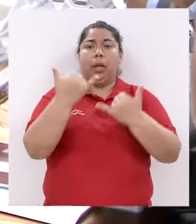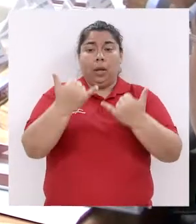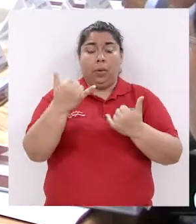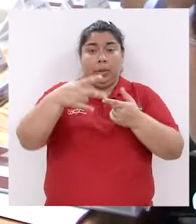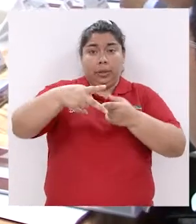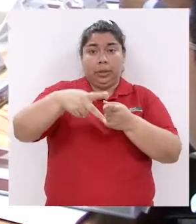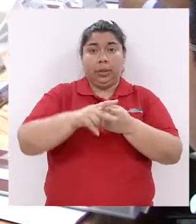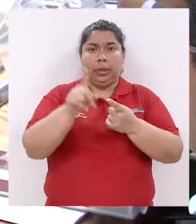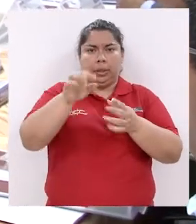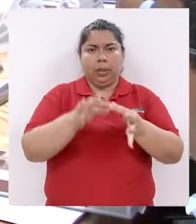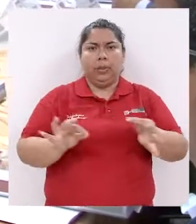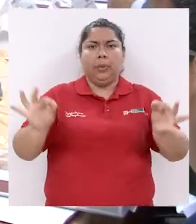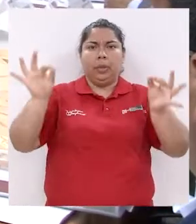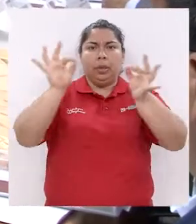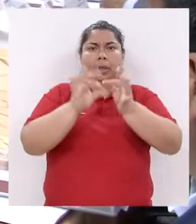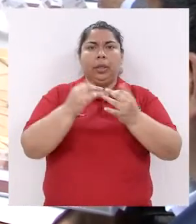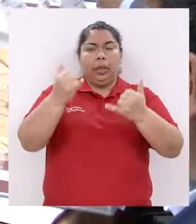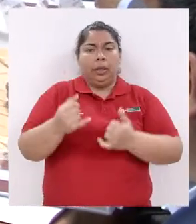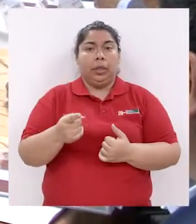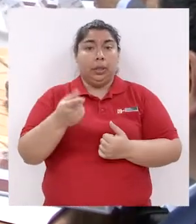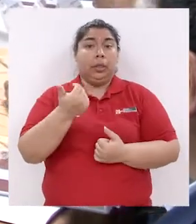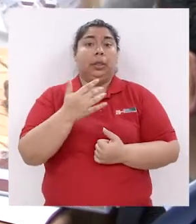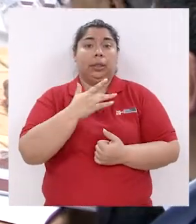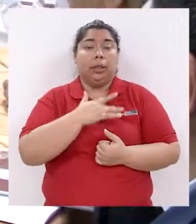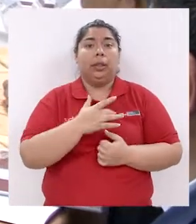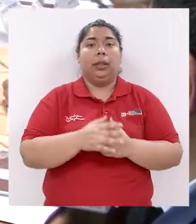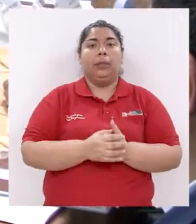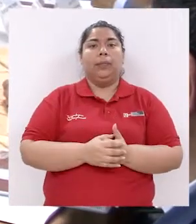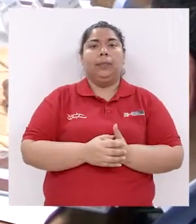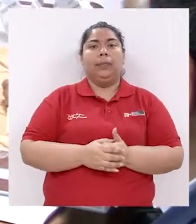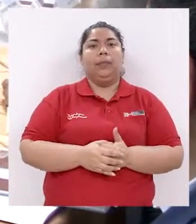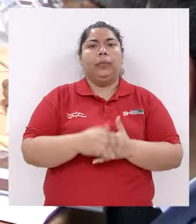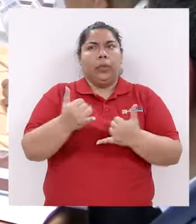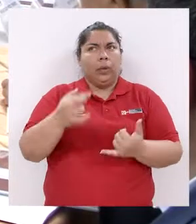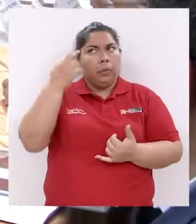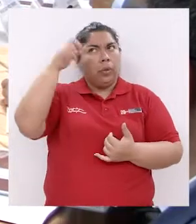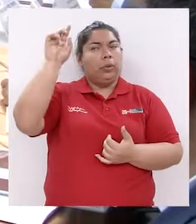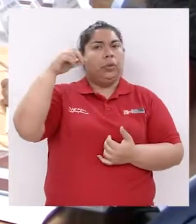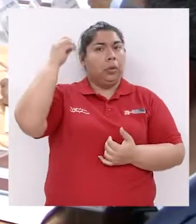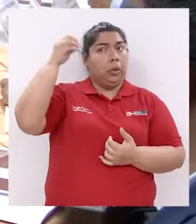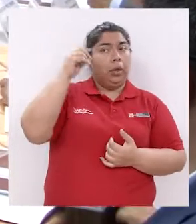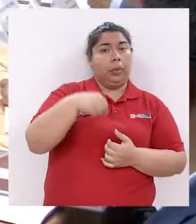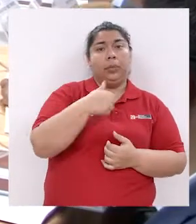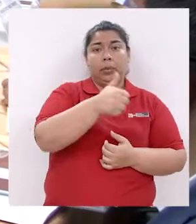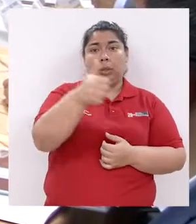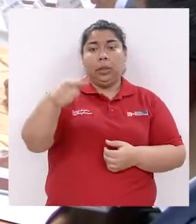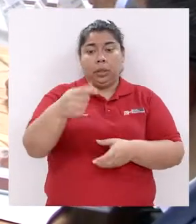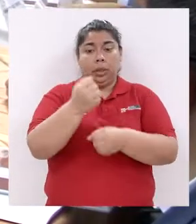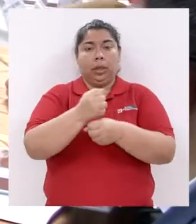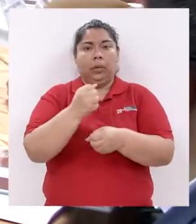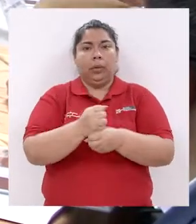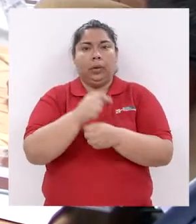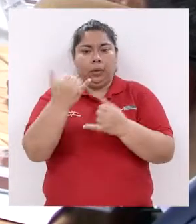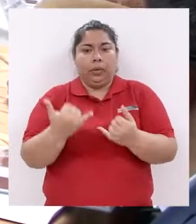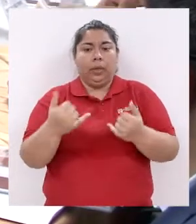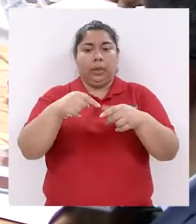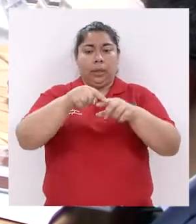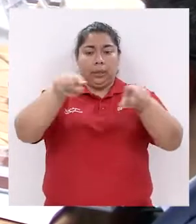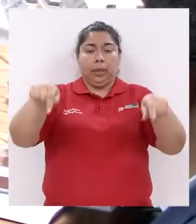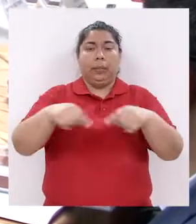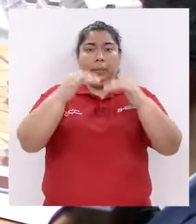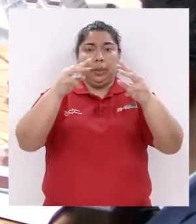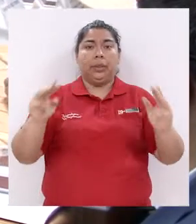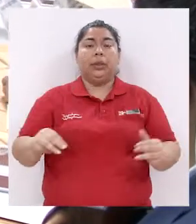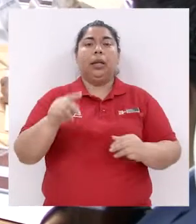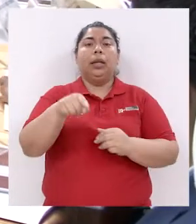Esta instancia es sumamente importante y en ese sentido, por eso creemos que este trabajo, esta instalación es